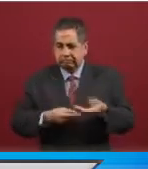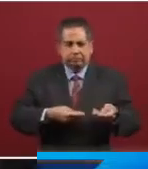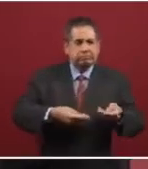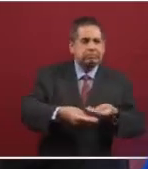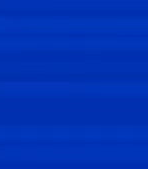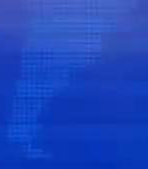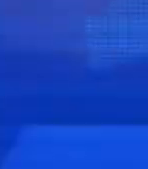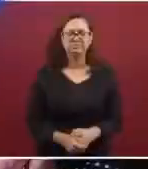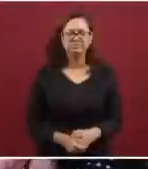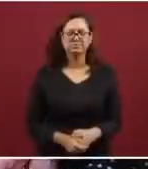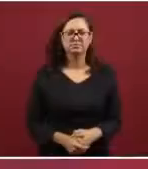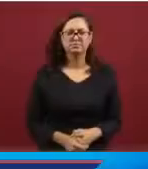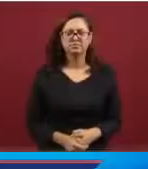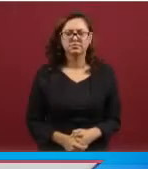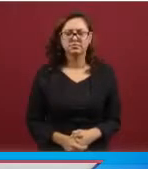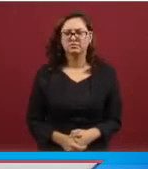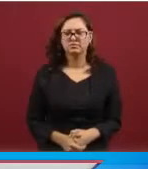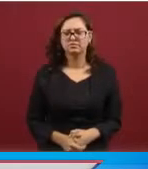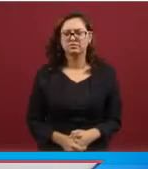empresas.